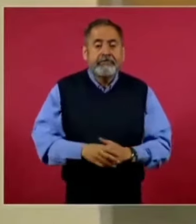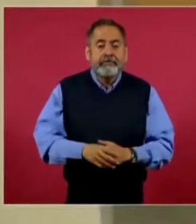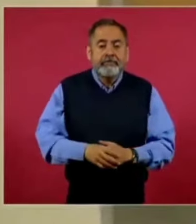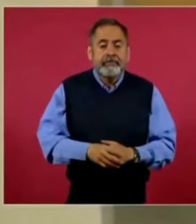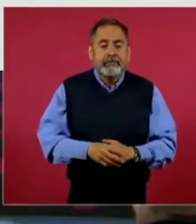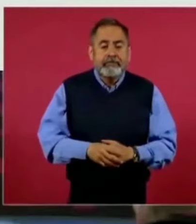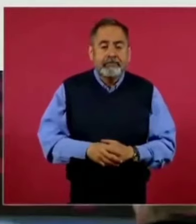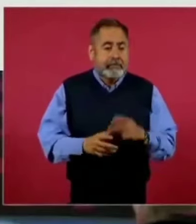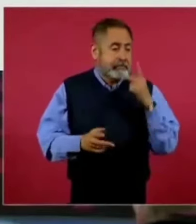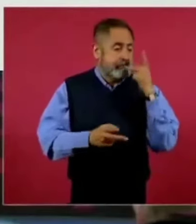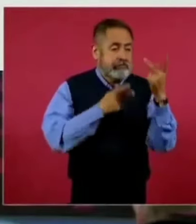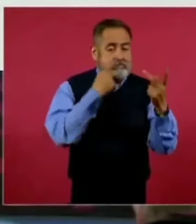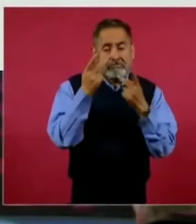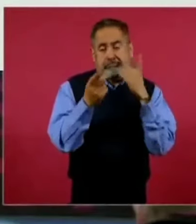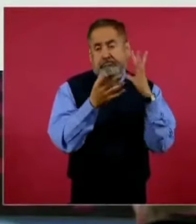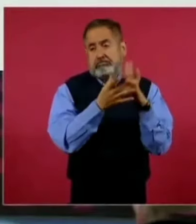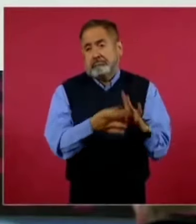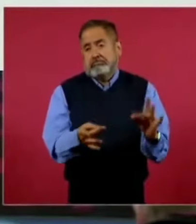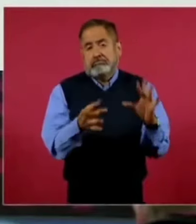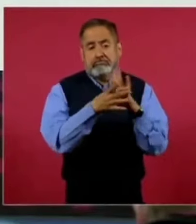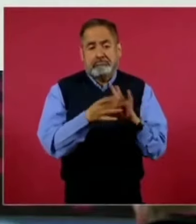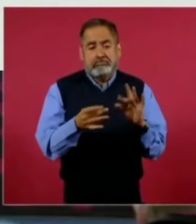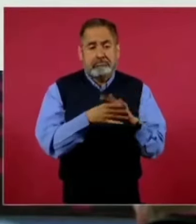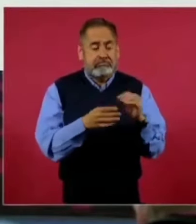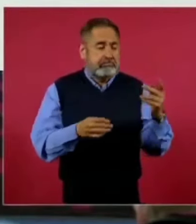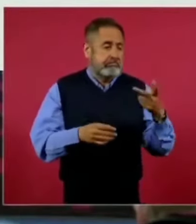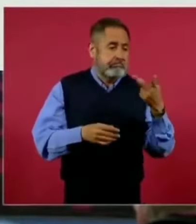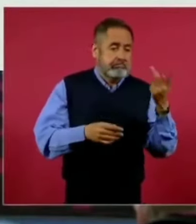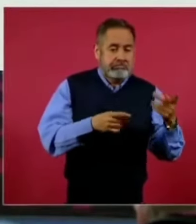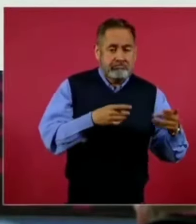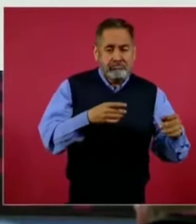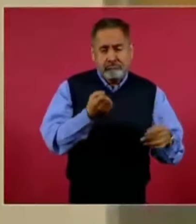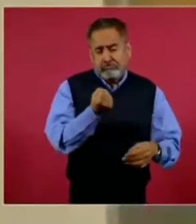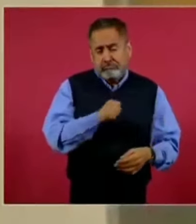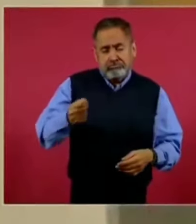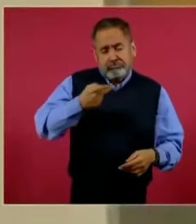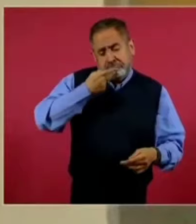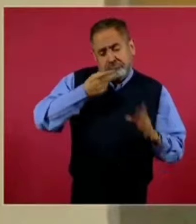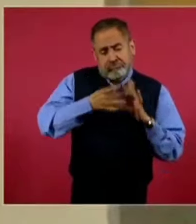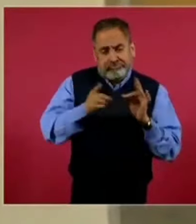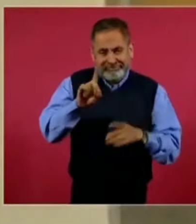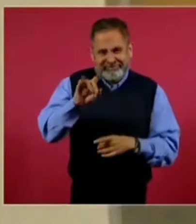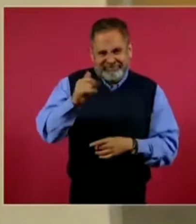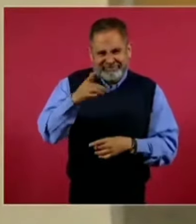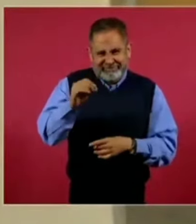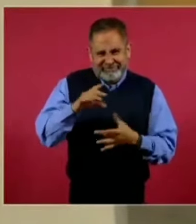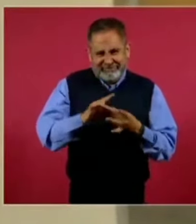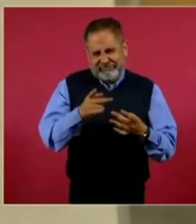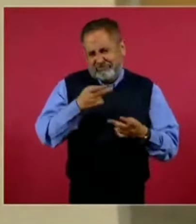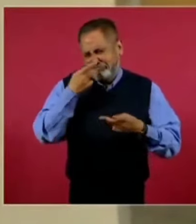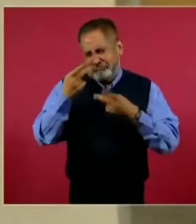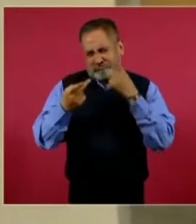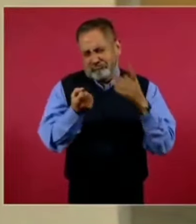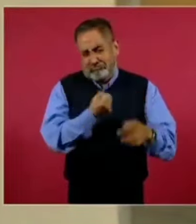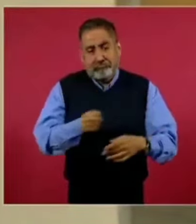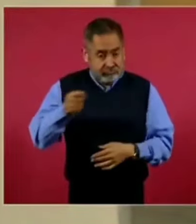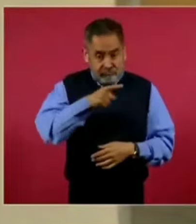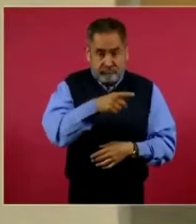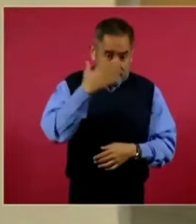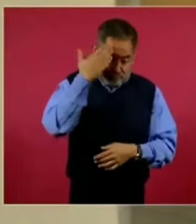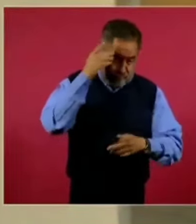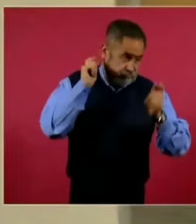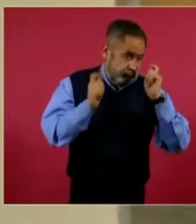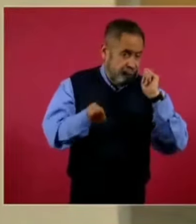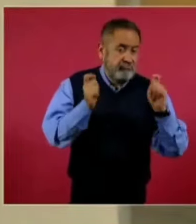que habla tanto, ¿no?, de corrido y que es un buen parlamentario, un buen